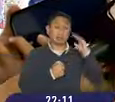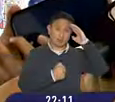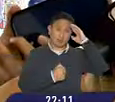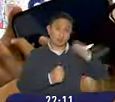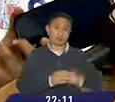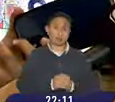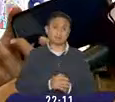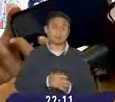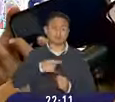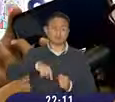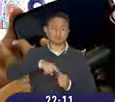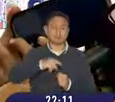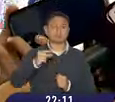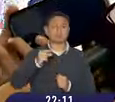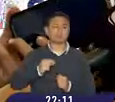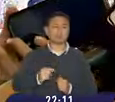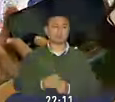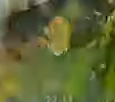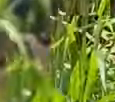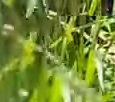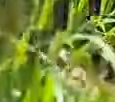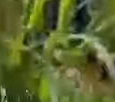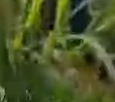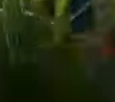Los detalles en breve.